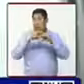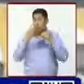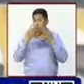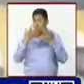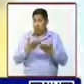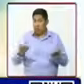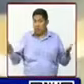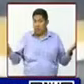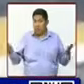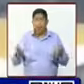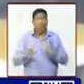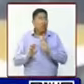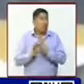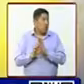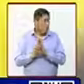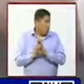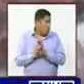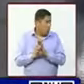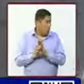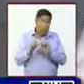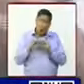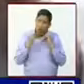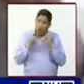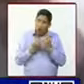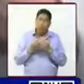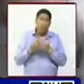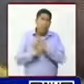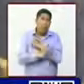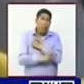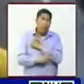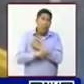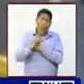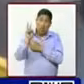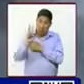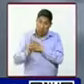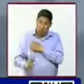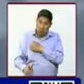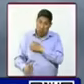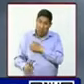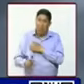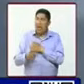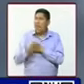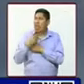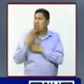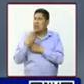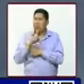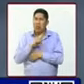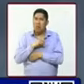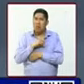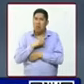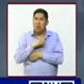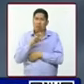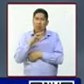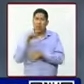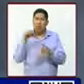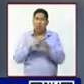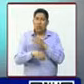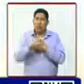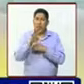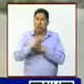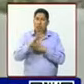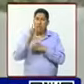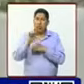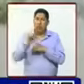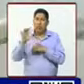Amnistía Internacional. Por ejemplo, según dicha organización, en Venezuela las fuerzas policiales presuntamente mataron a 488